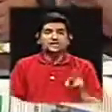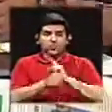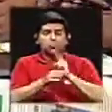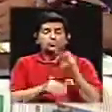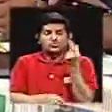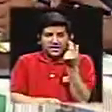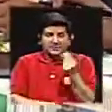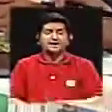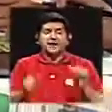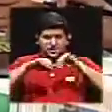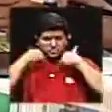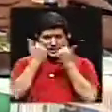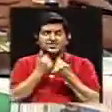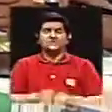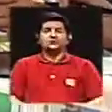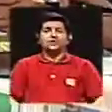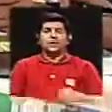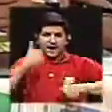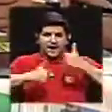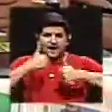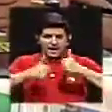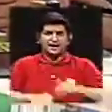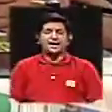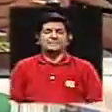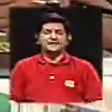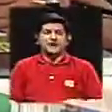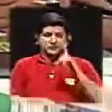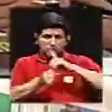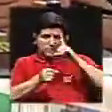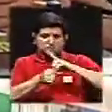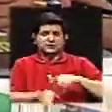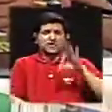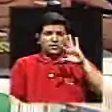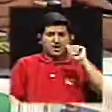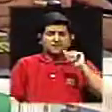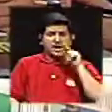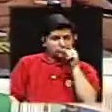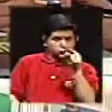¿Usa usted tiempo y recursos de ANTEC para la campaña del Frente Amplio? No, nunca. Muy bien.